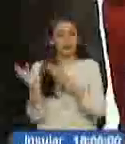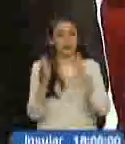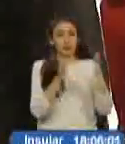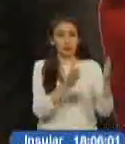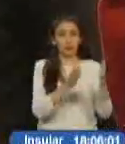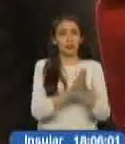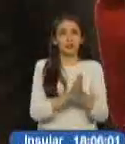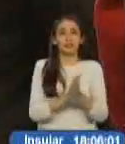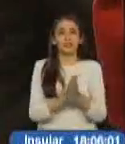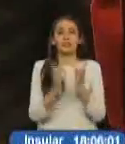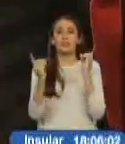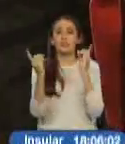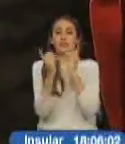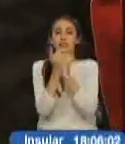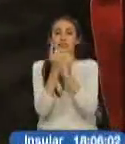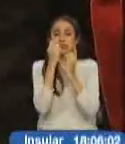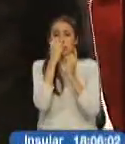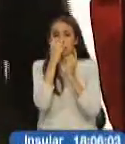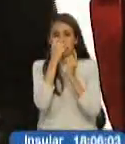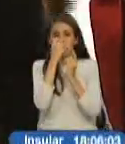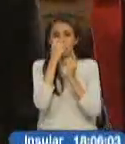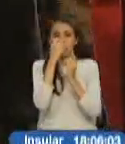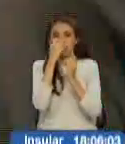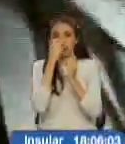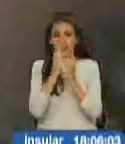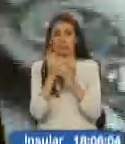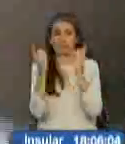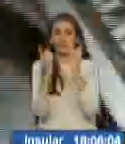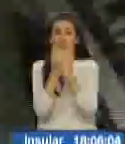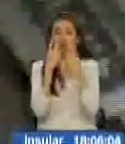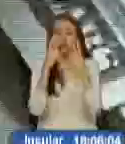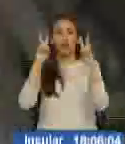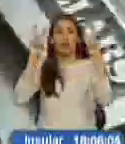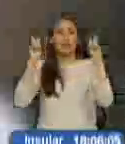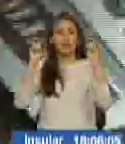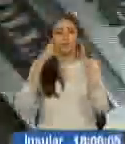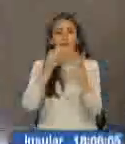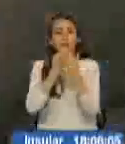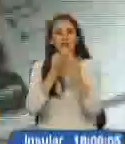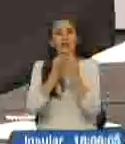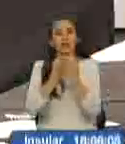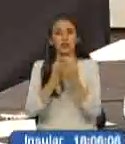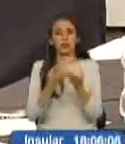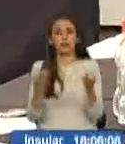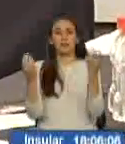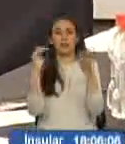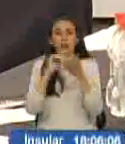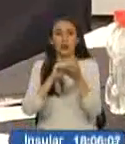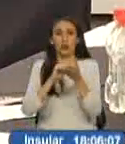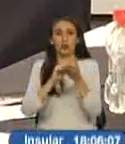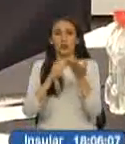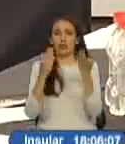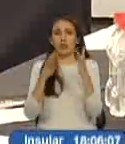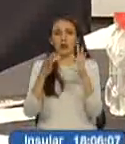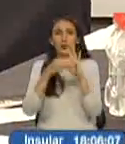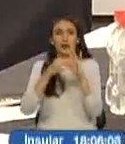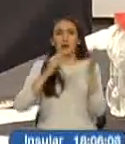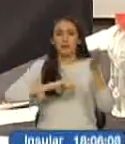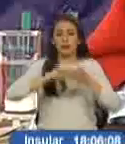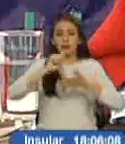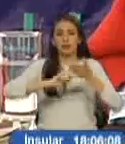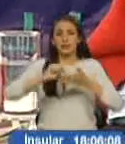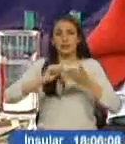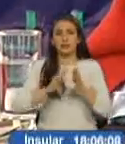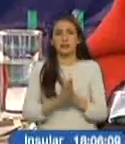Cochasquí, ubicado en el Cantón Pedro Moncayo, en Pichincha. En temas económicos, ratificó lo siguiente respecto a los tratados bilaterales de